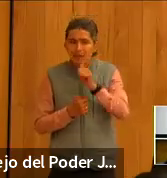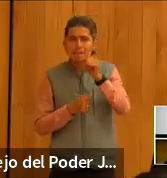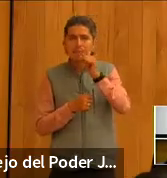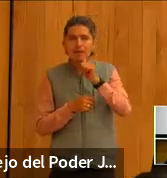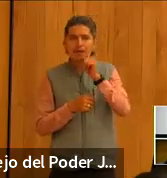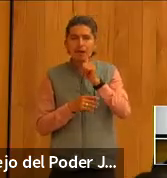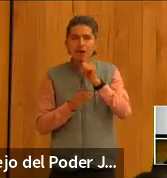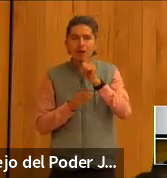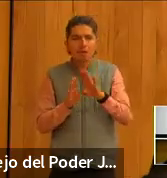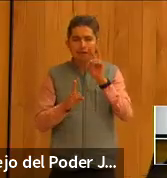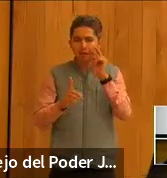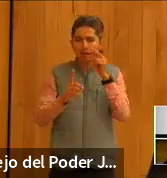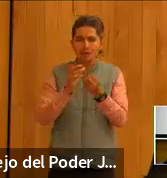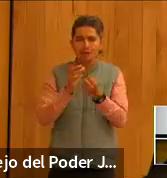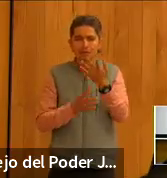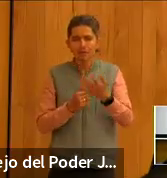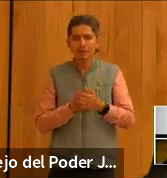una mirada nueva.